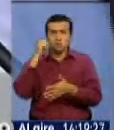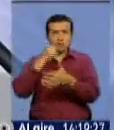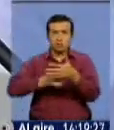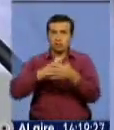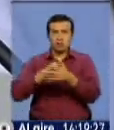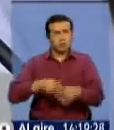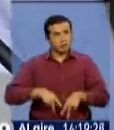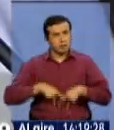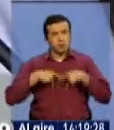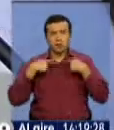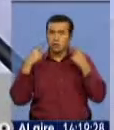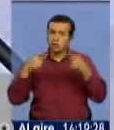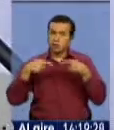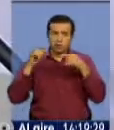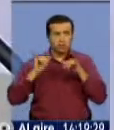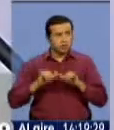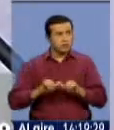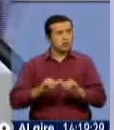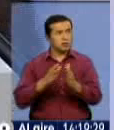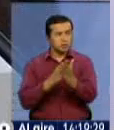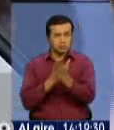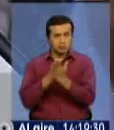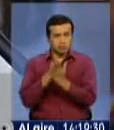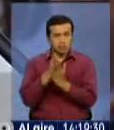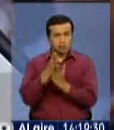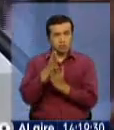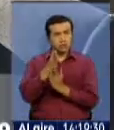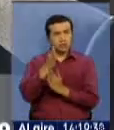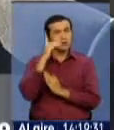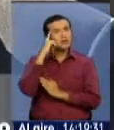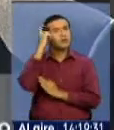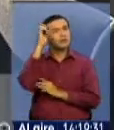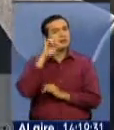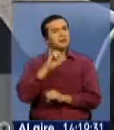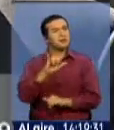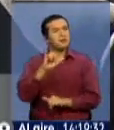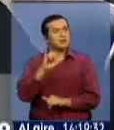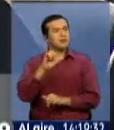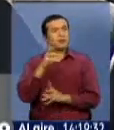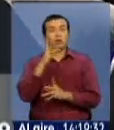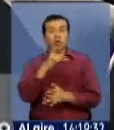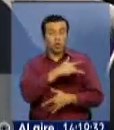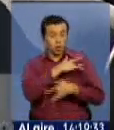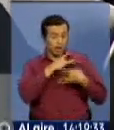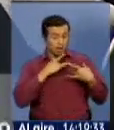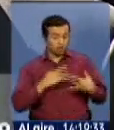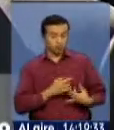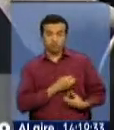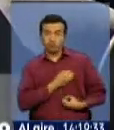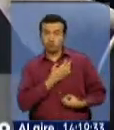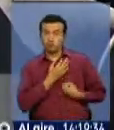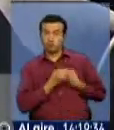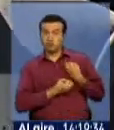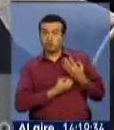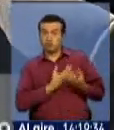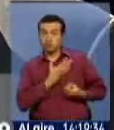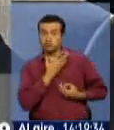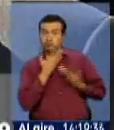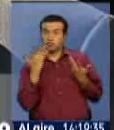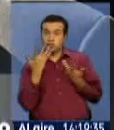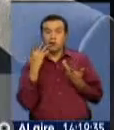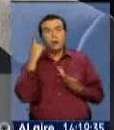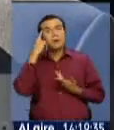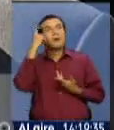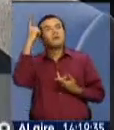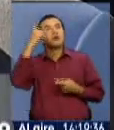es eso, continuar el viaje, perseguir tus sueños. Aún hay fuego en tu alma, aún hay vida en tus